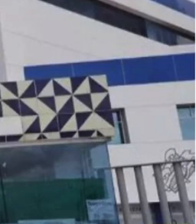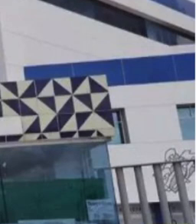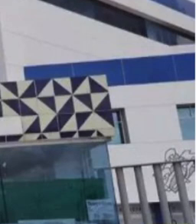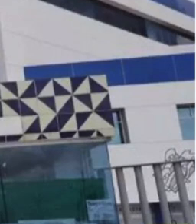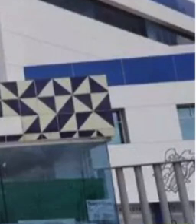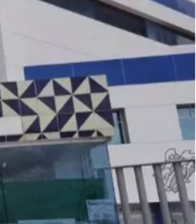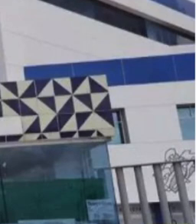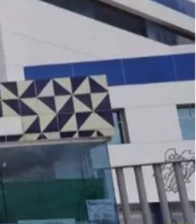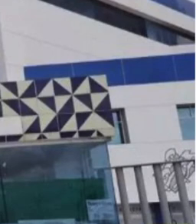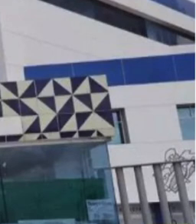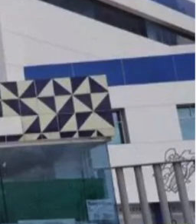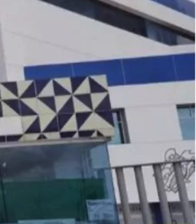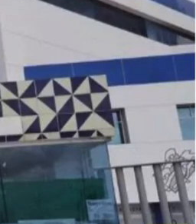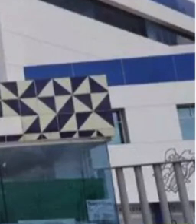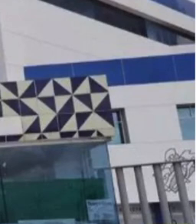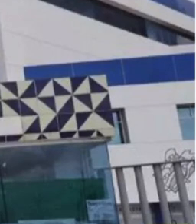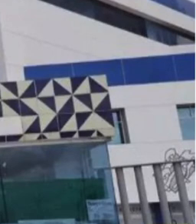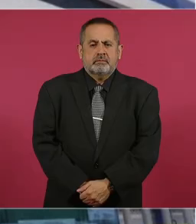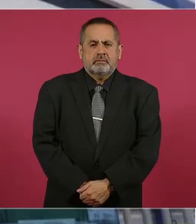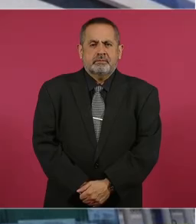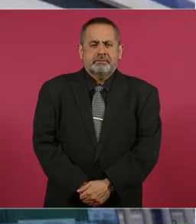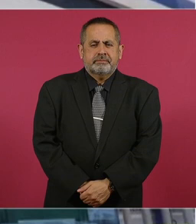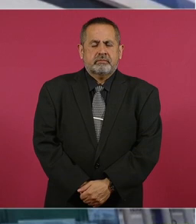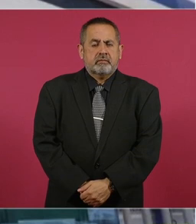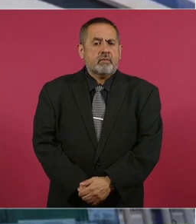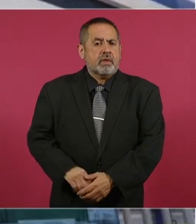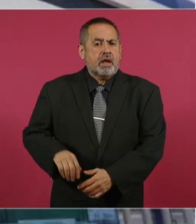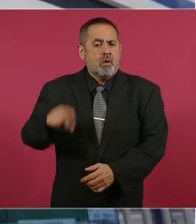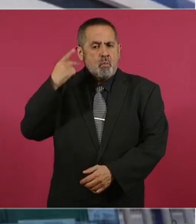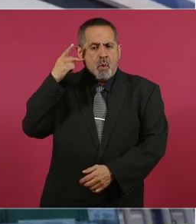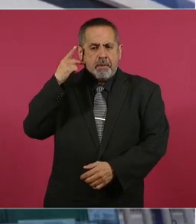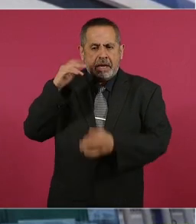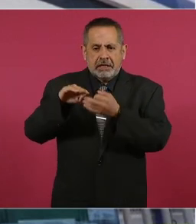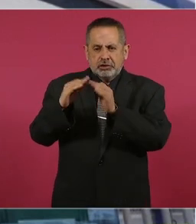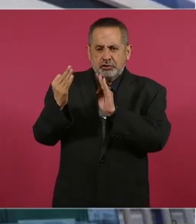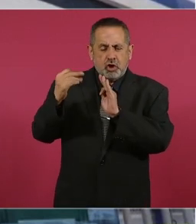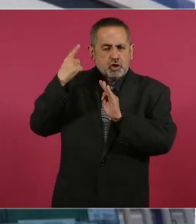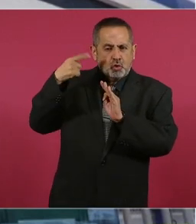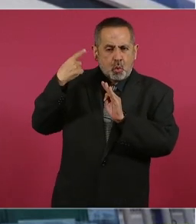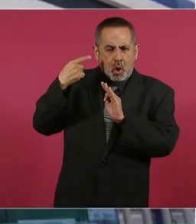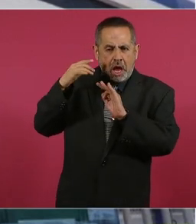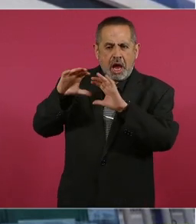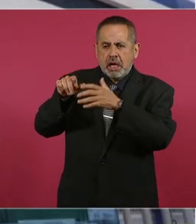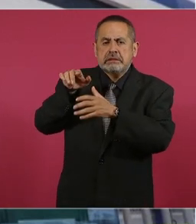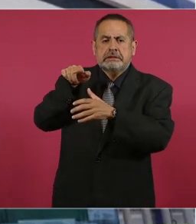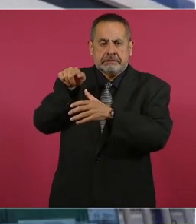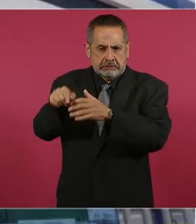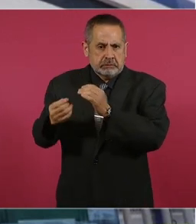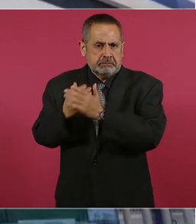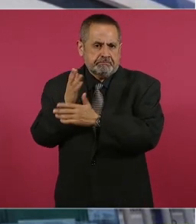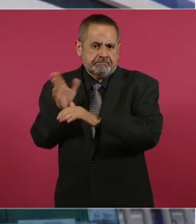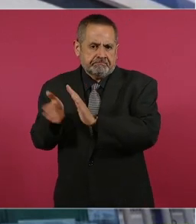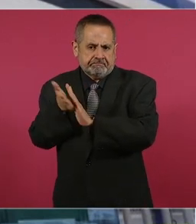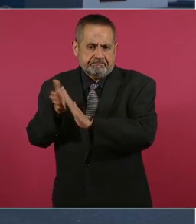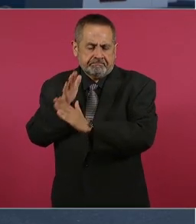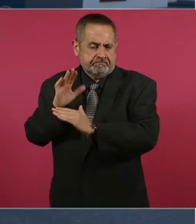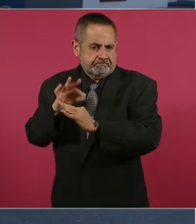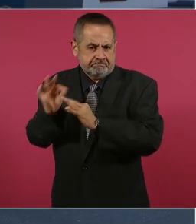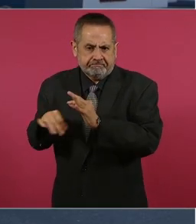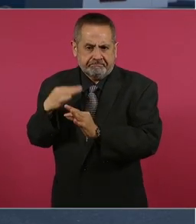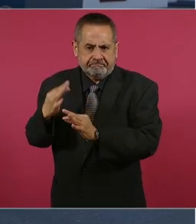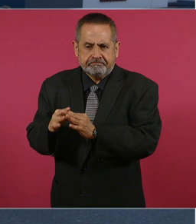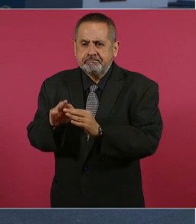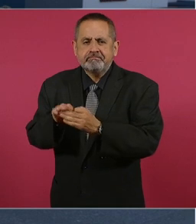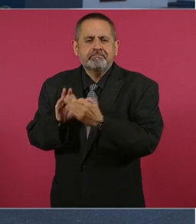inversión de 130 millones de pesos. En la siguiente también está la construcción